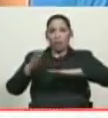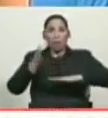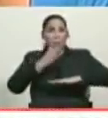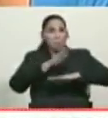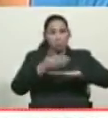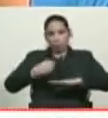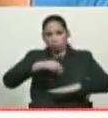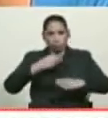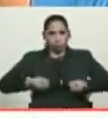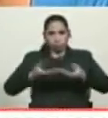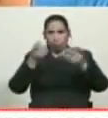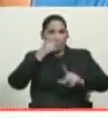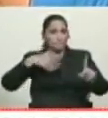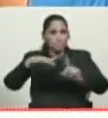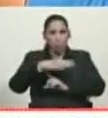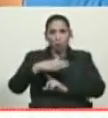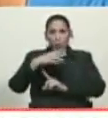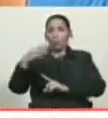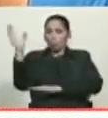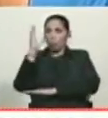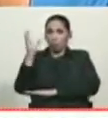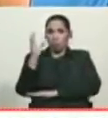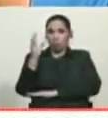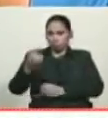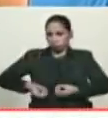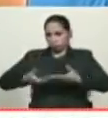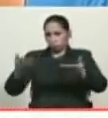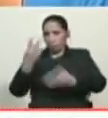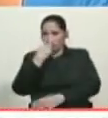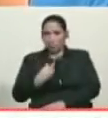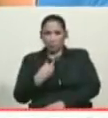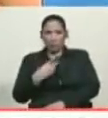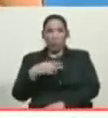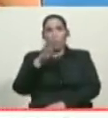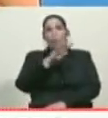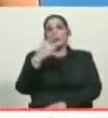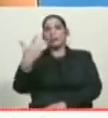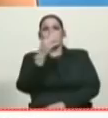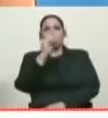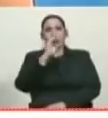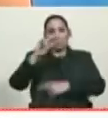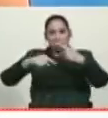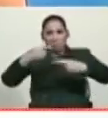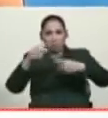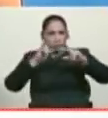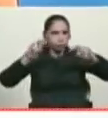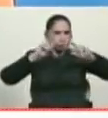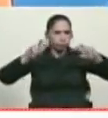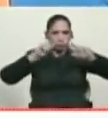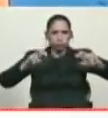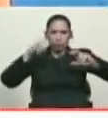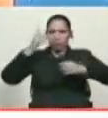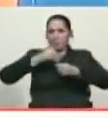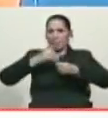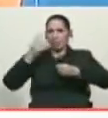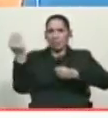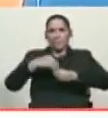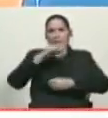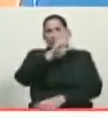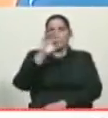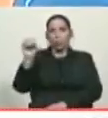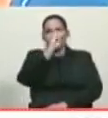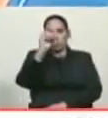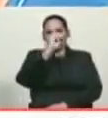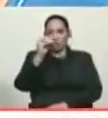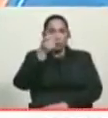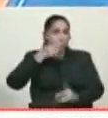pasa trabajo, y ahí sí hay pobreza. Yo había leído 43%, pero luego ahora revisamos los datos y más del